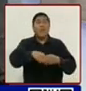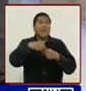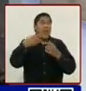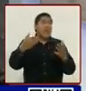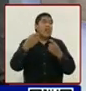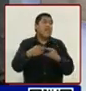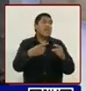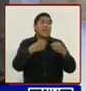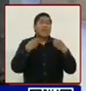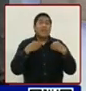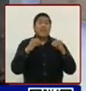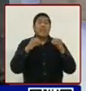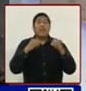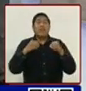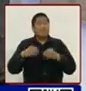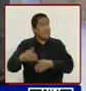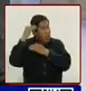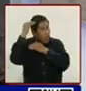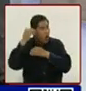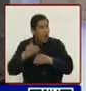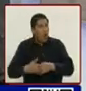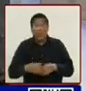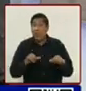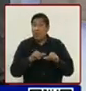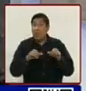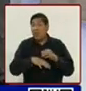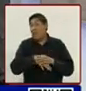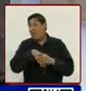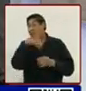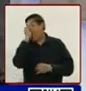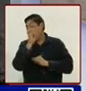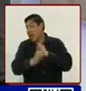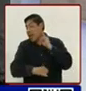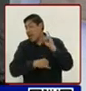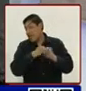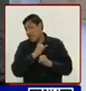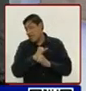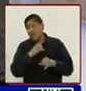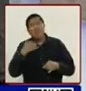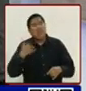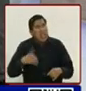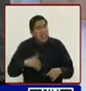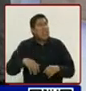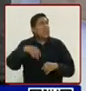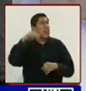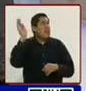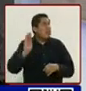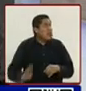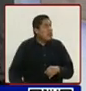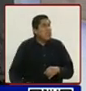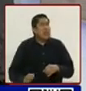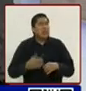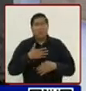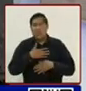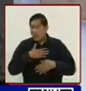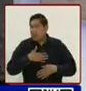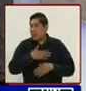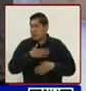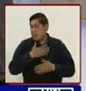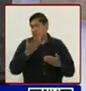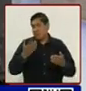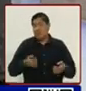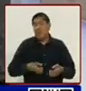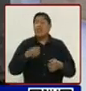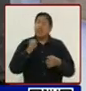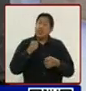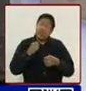en diferentes regiones, e incluso los residentes bolivianos también lo cumplen en otros países, como Argentina, Brasil, y se estará disfrutando de nuestra querida La